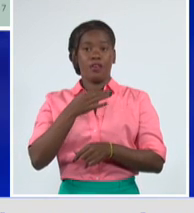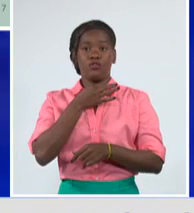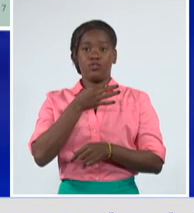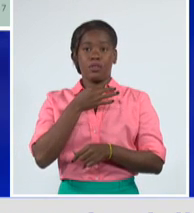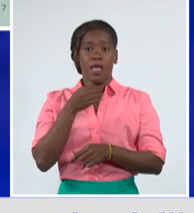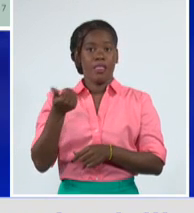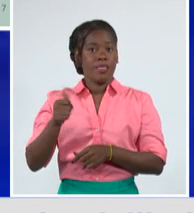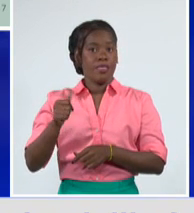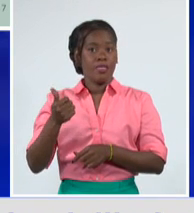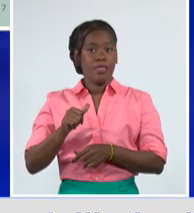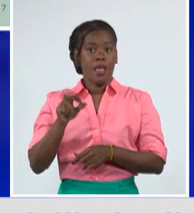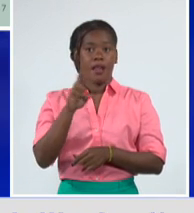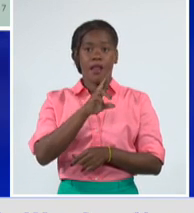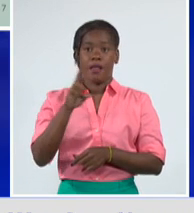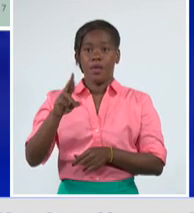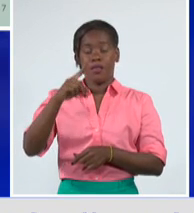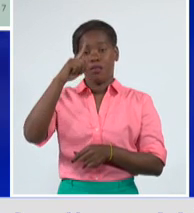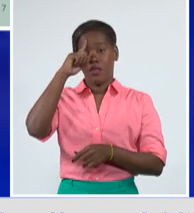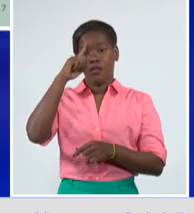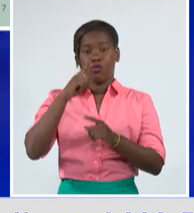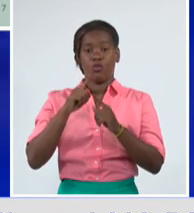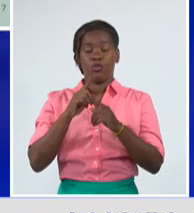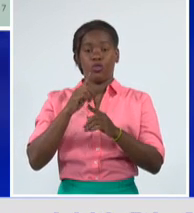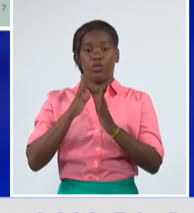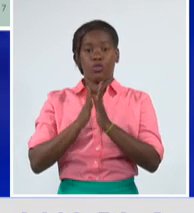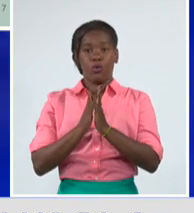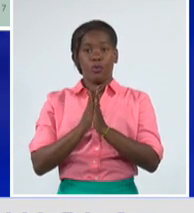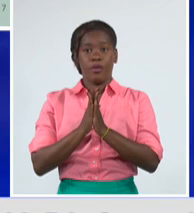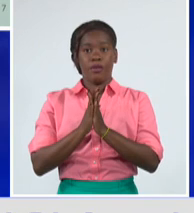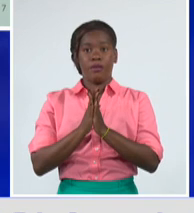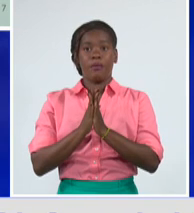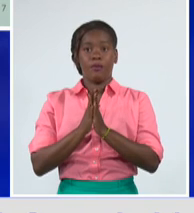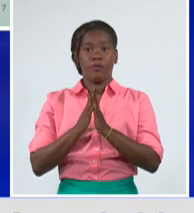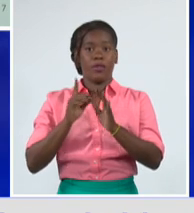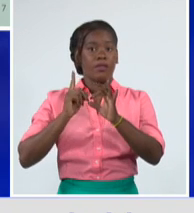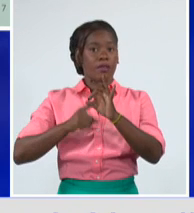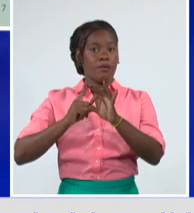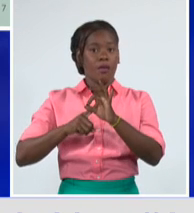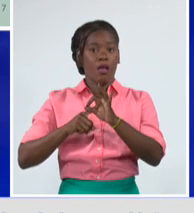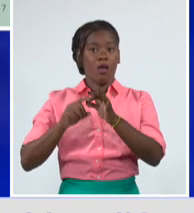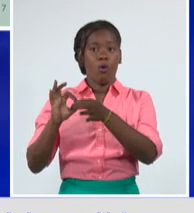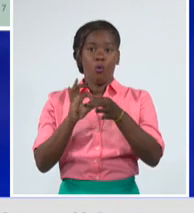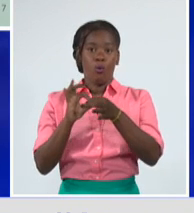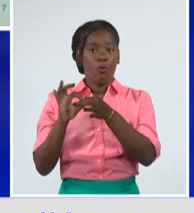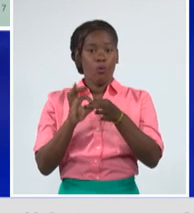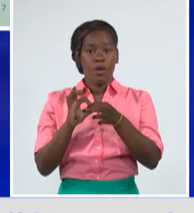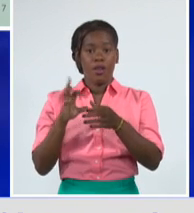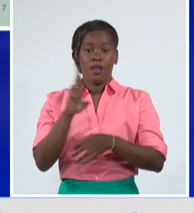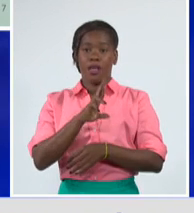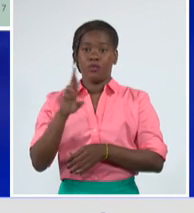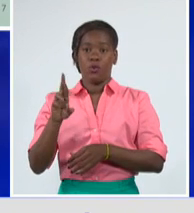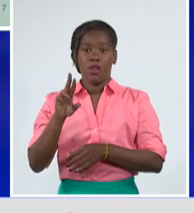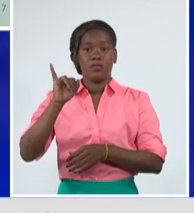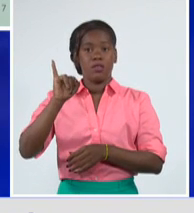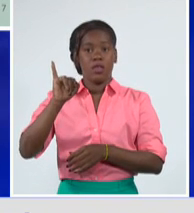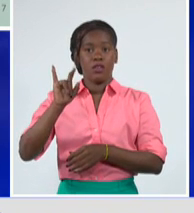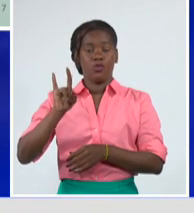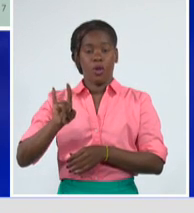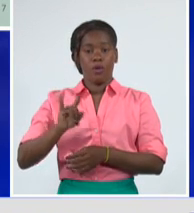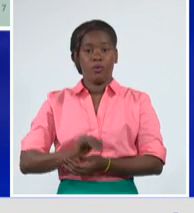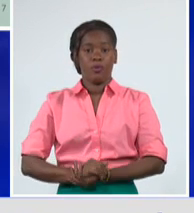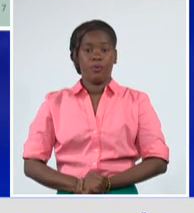Ranchuelo 6 casos autóctonos ayer. Santi Espíritu disminuye 40 menos, 221